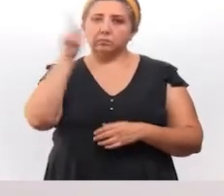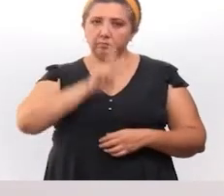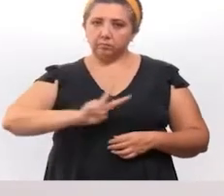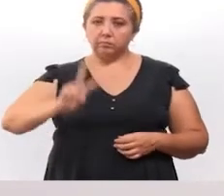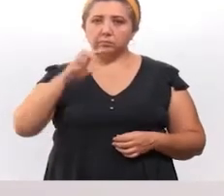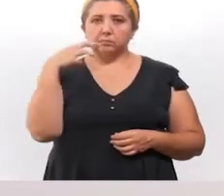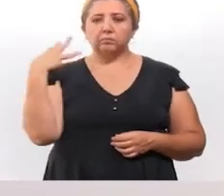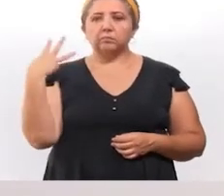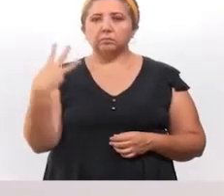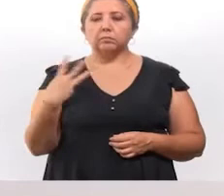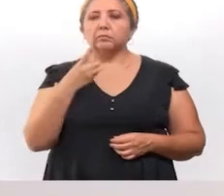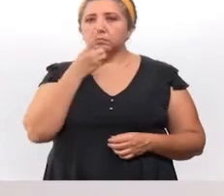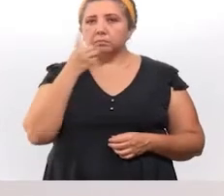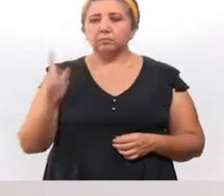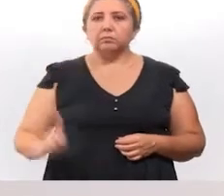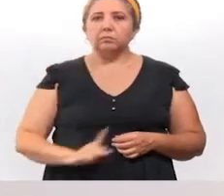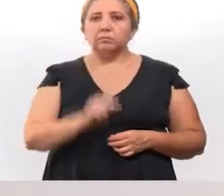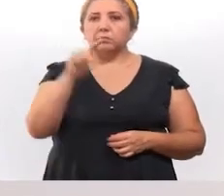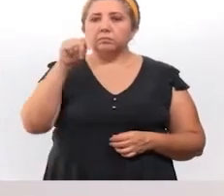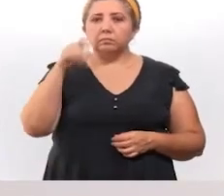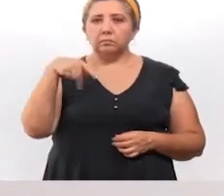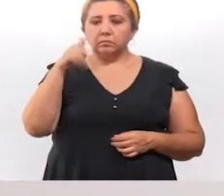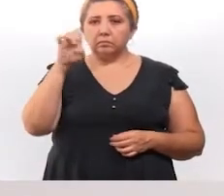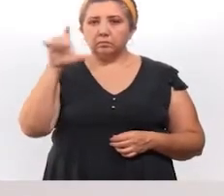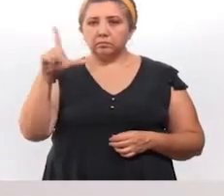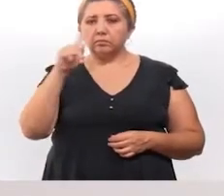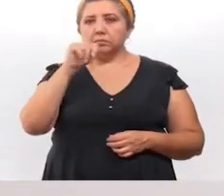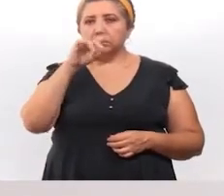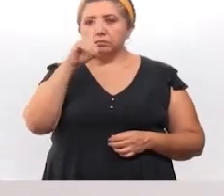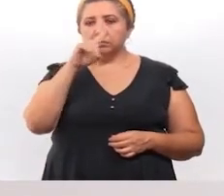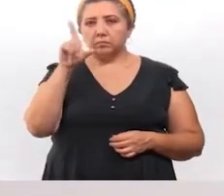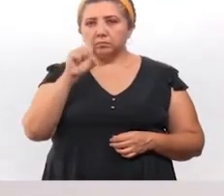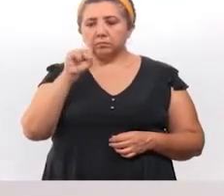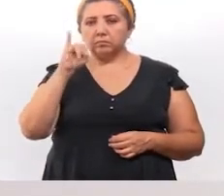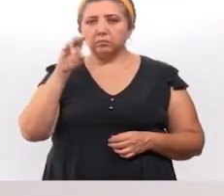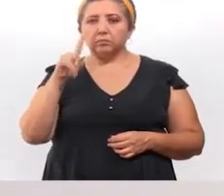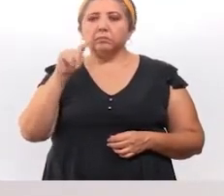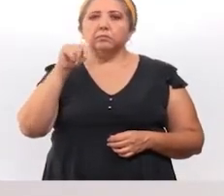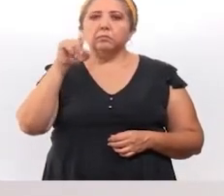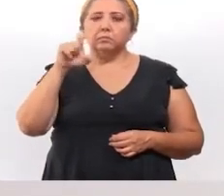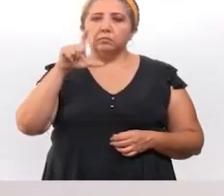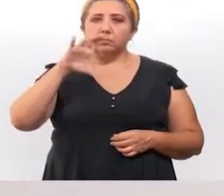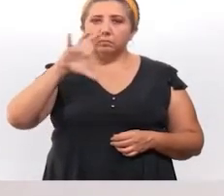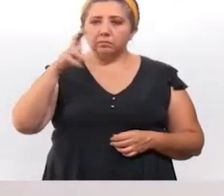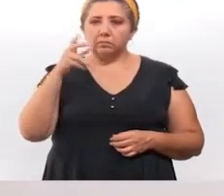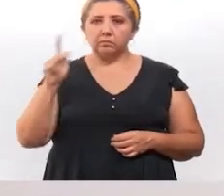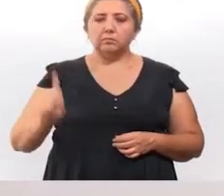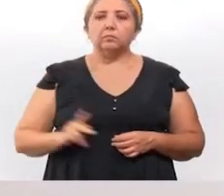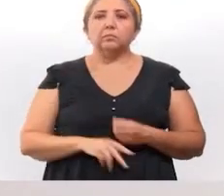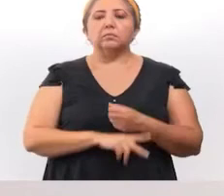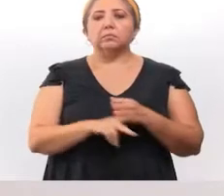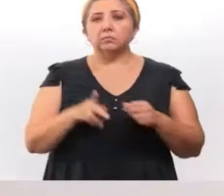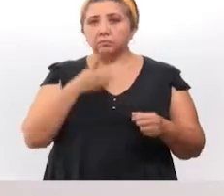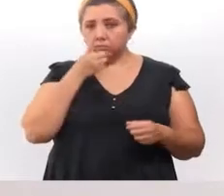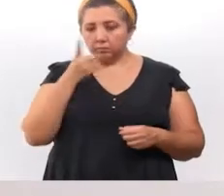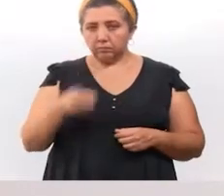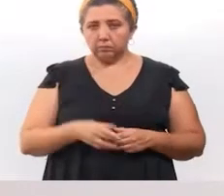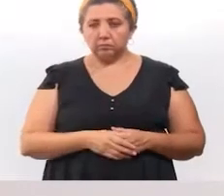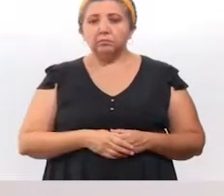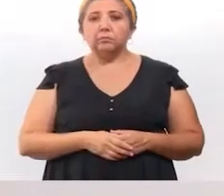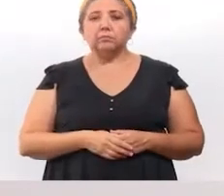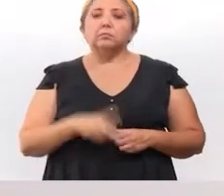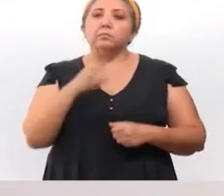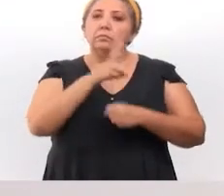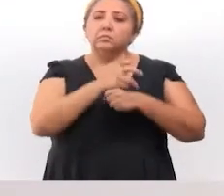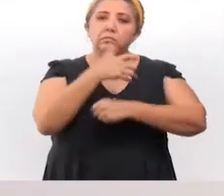viernes 3 arrancará en los municipios de Tecal de Venegas, Tatsiu, Tecom, Telchac Puerto, Tepacán y Tella.